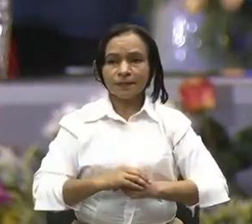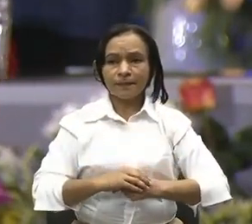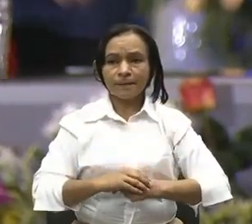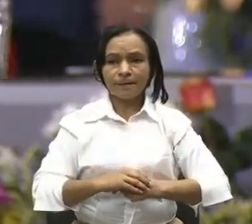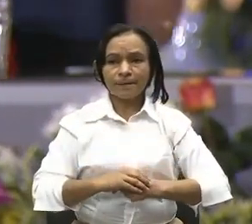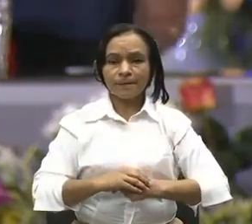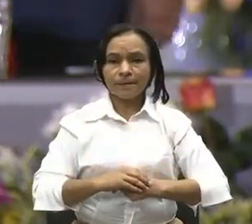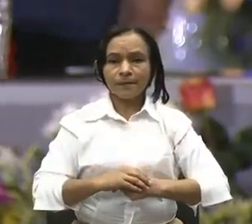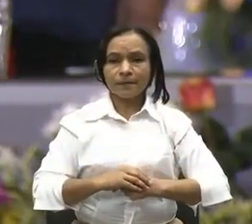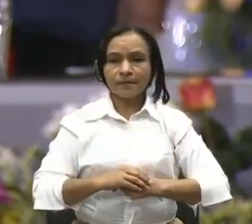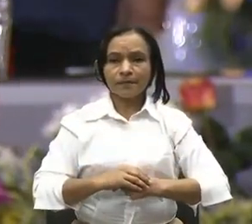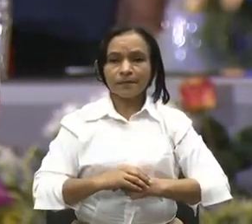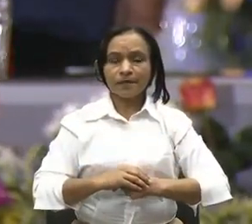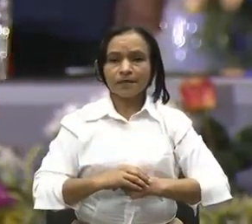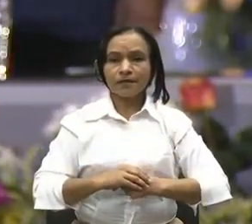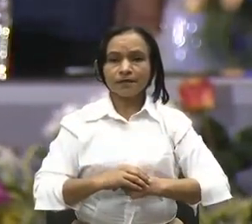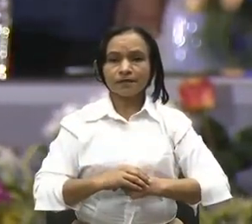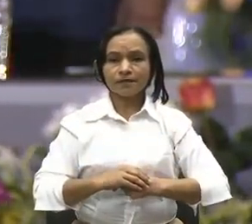Y